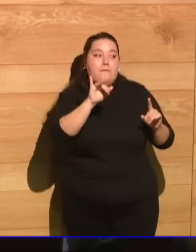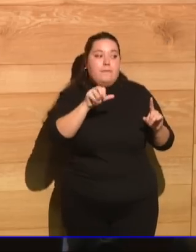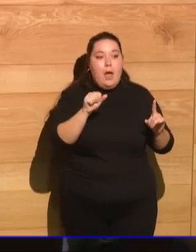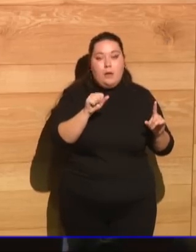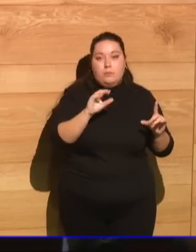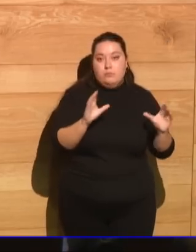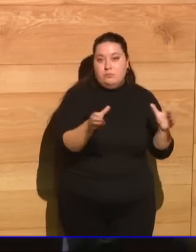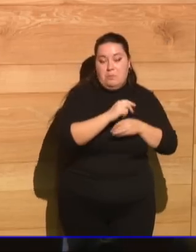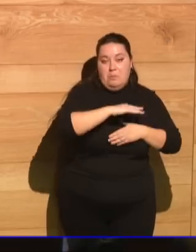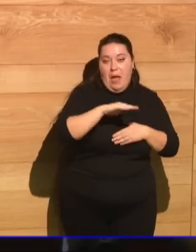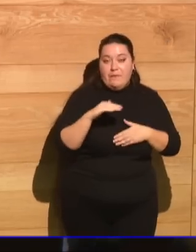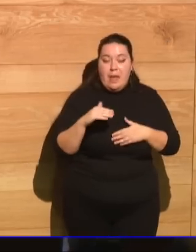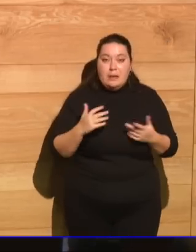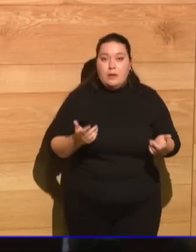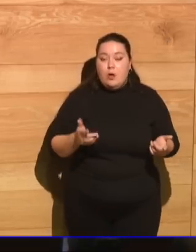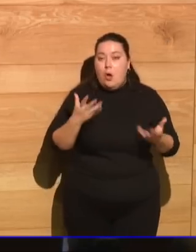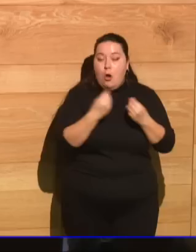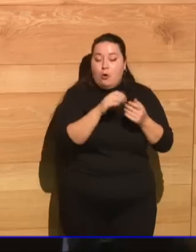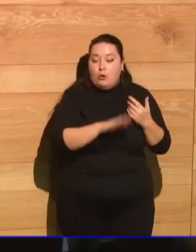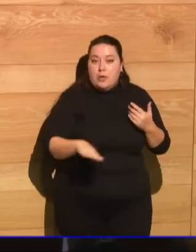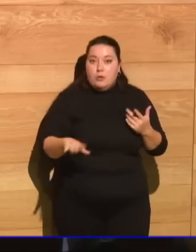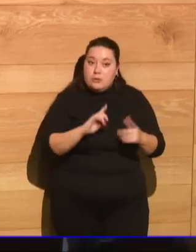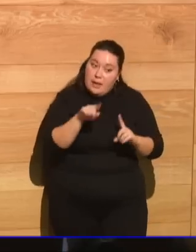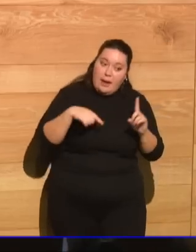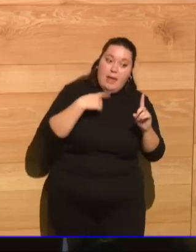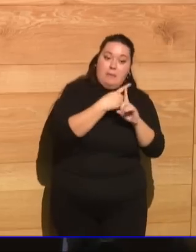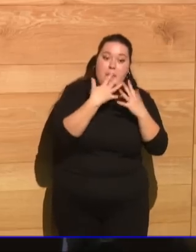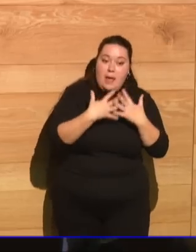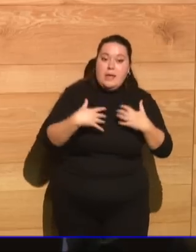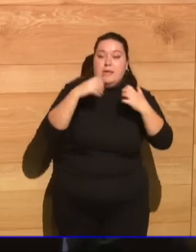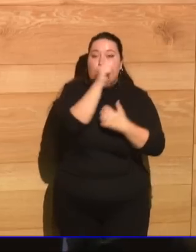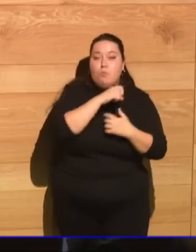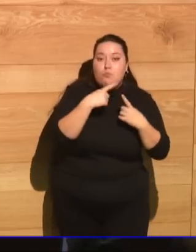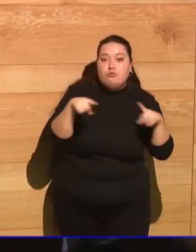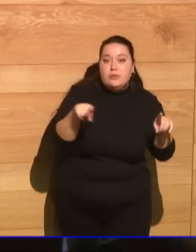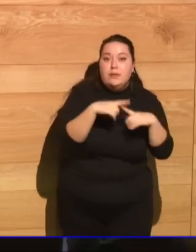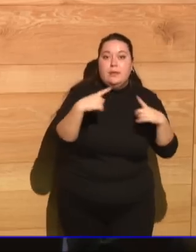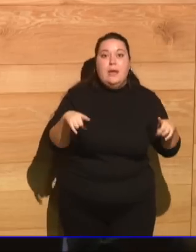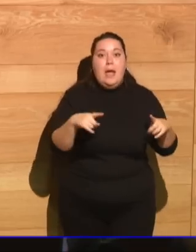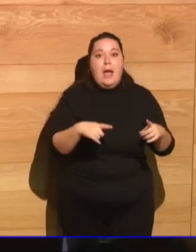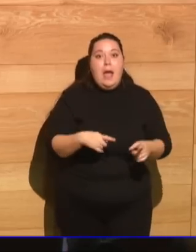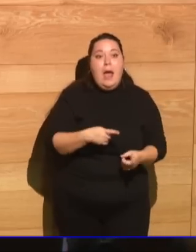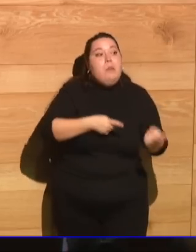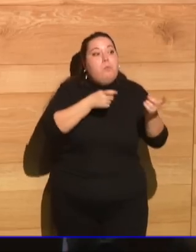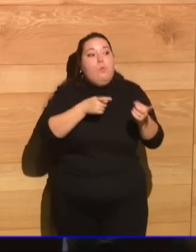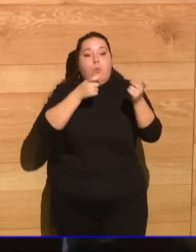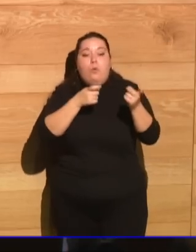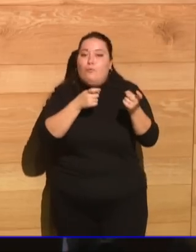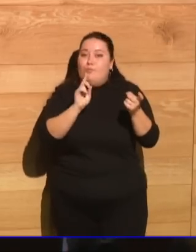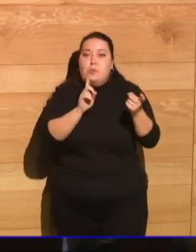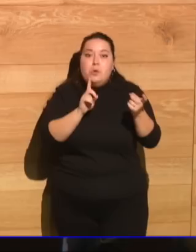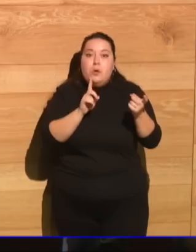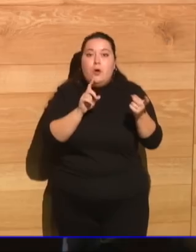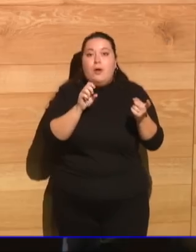sean niños, Es inquietante. que además sea un Muy musical inquietante esa película. y que en lugar de dispararse plomo, pues se